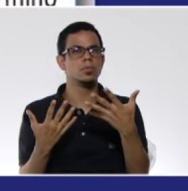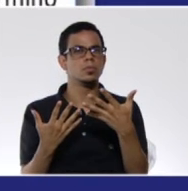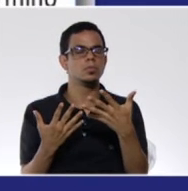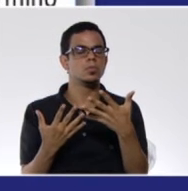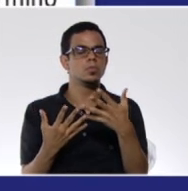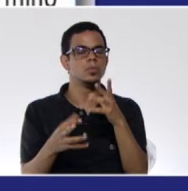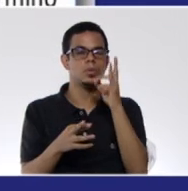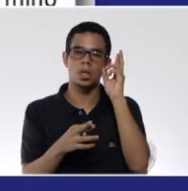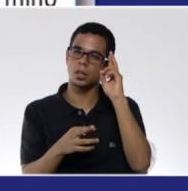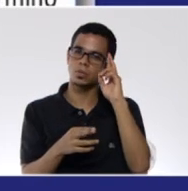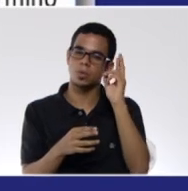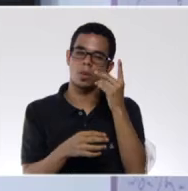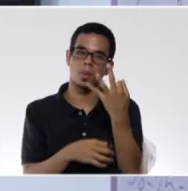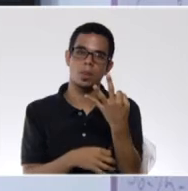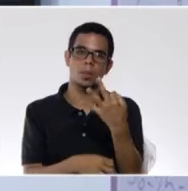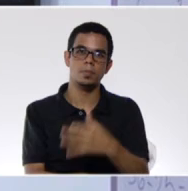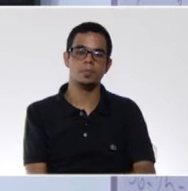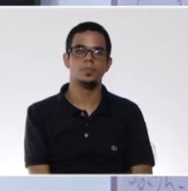es 3.